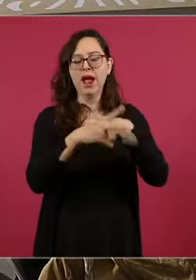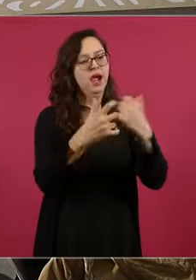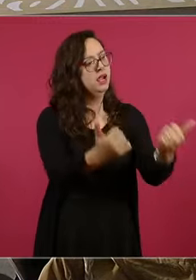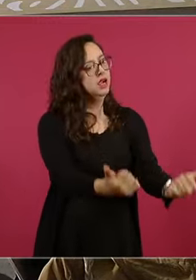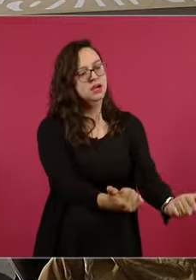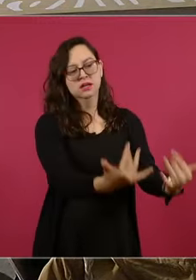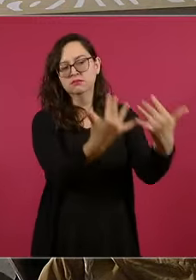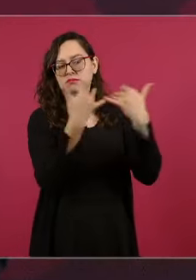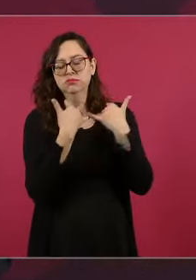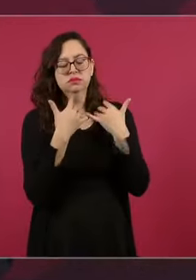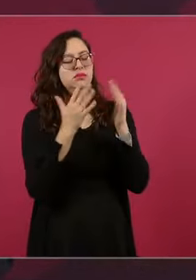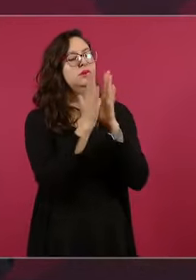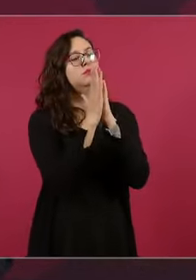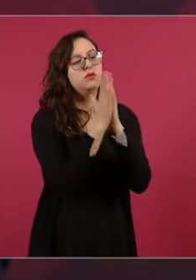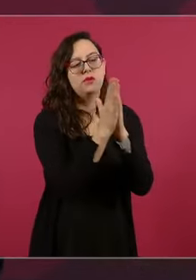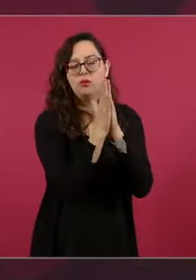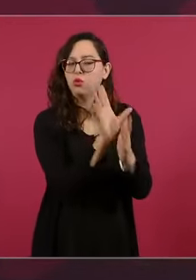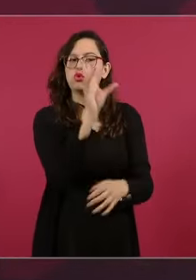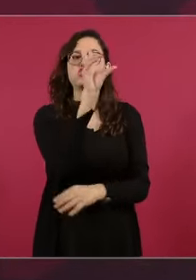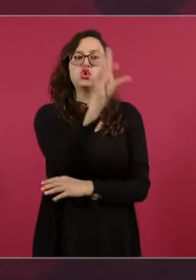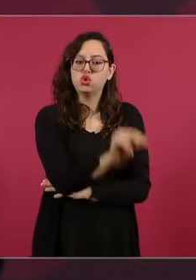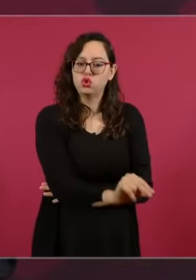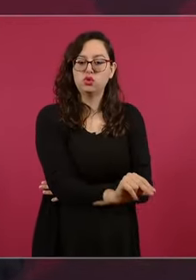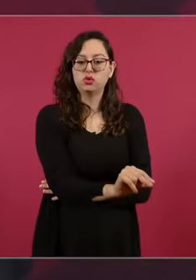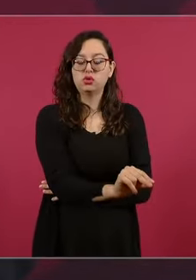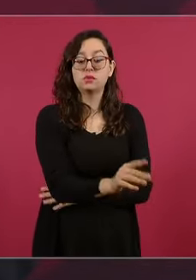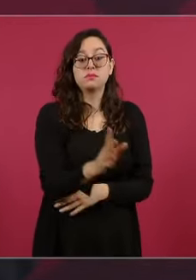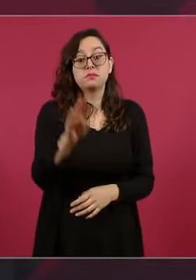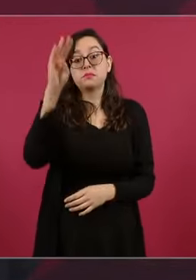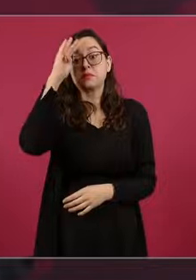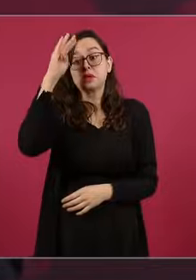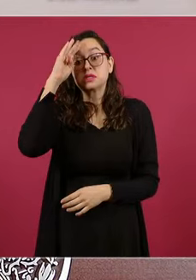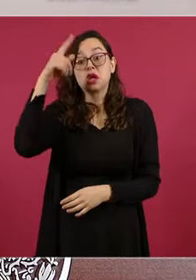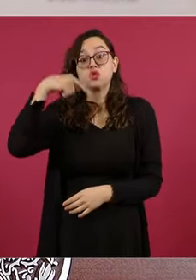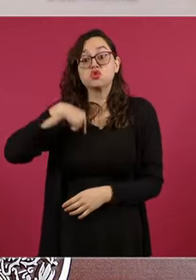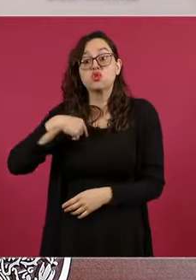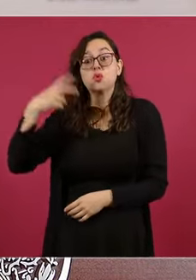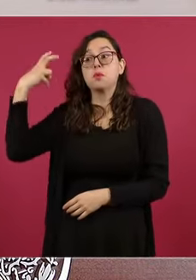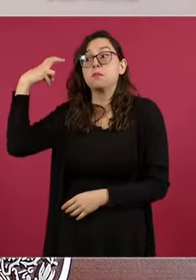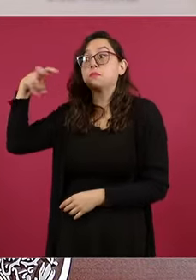vayan a pensar que estoy haciendo